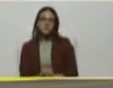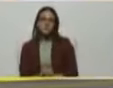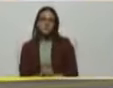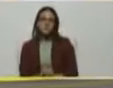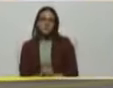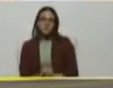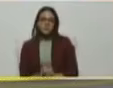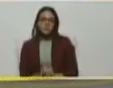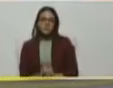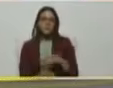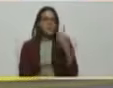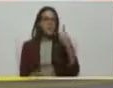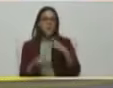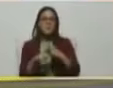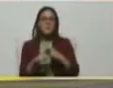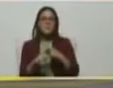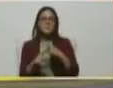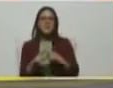2 más 4,